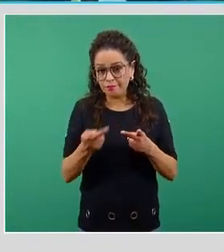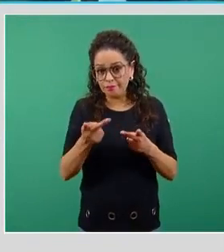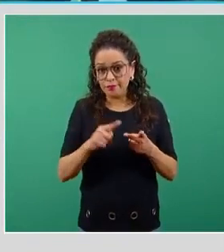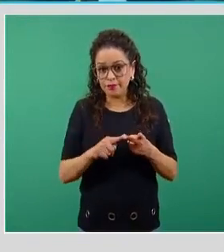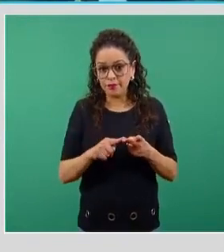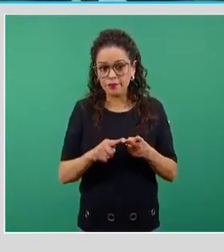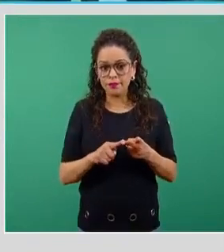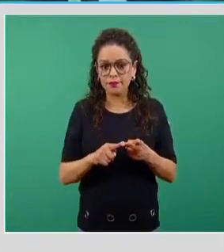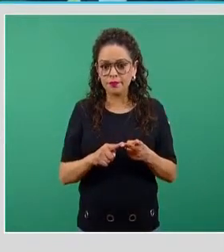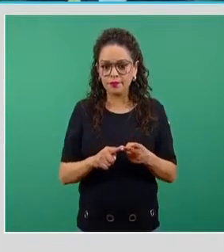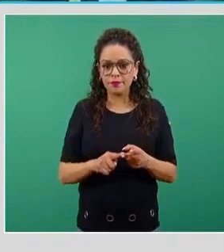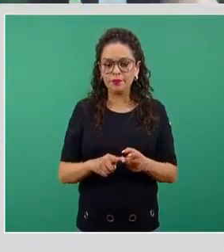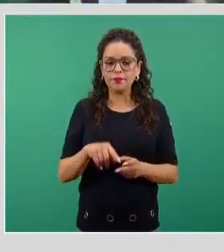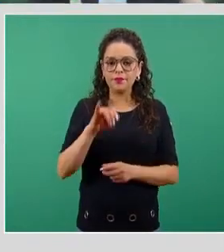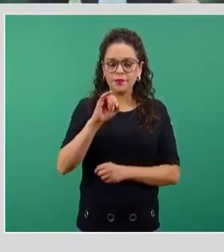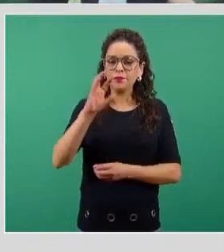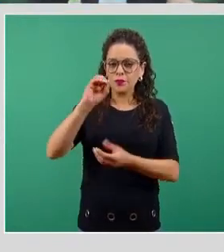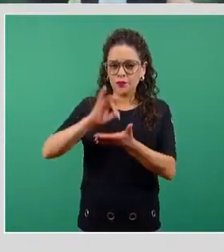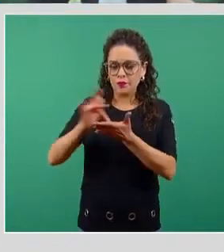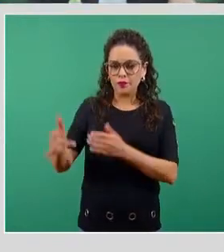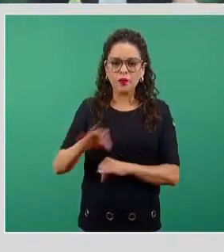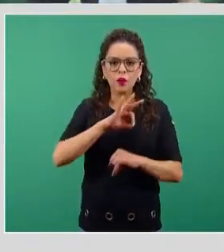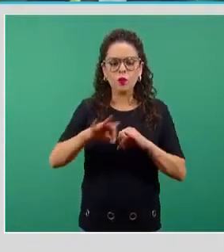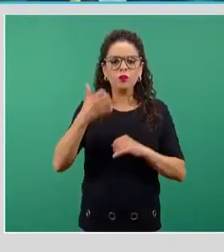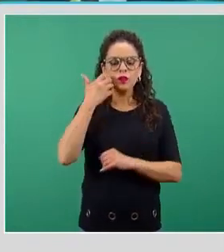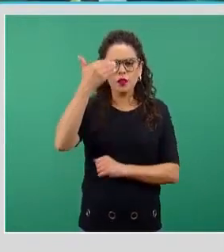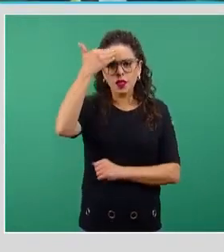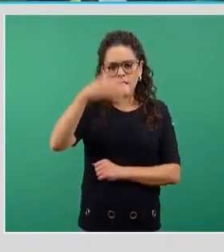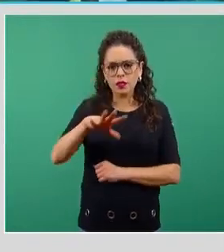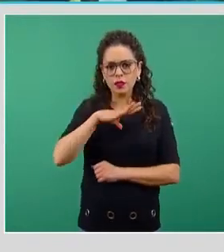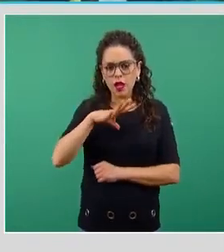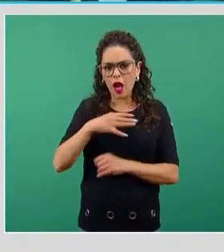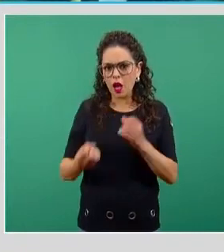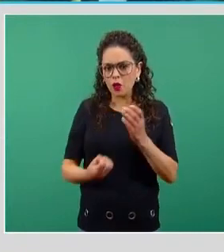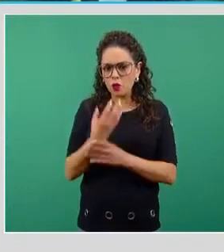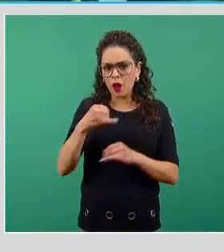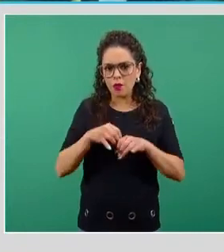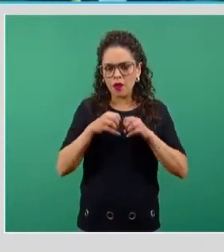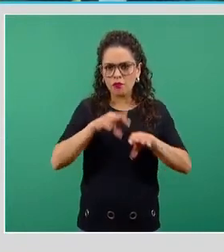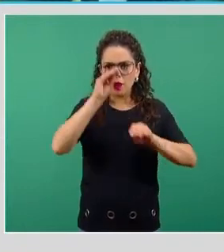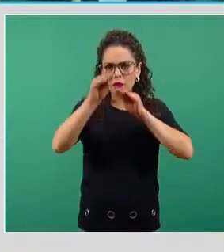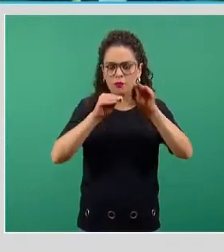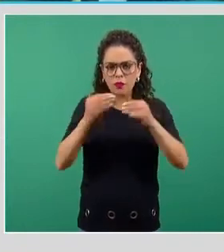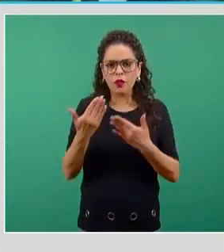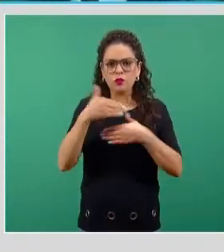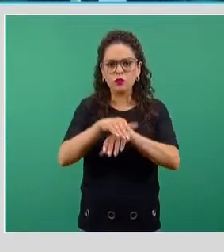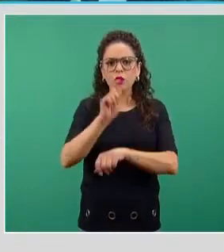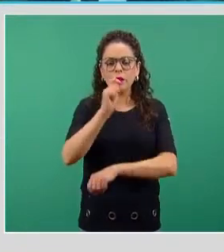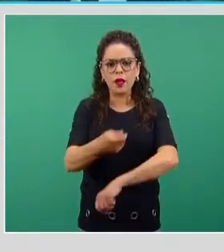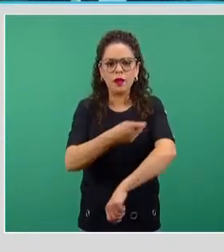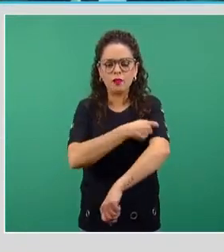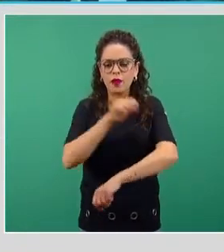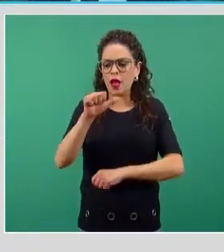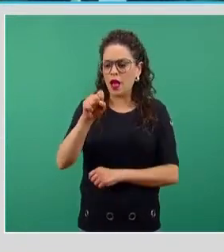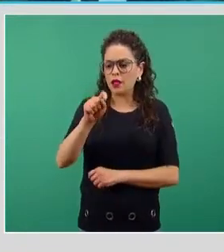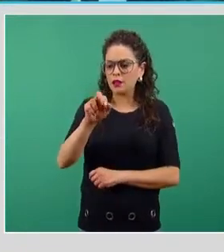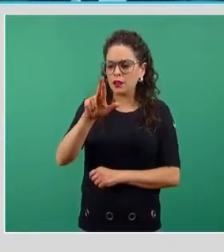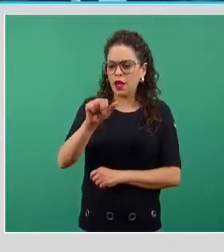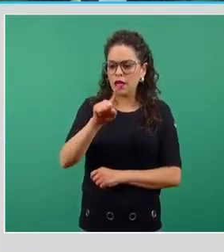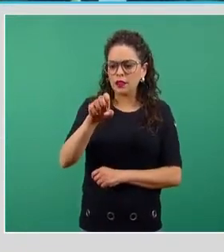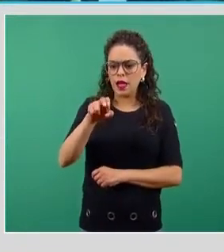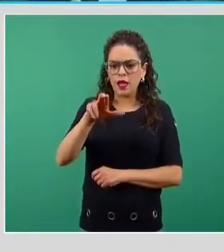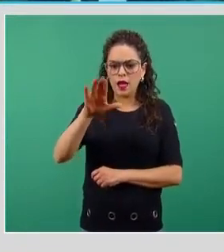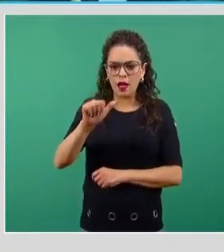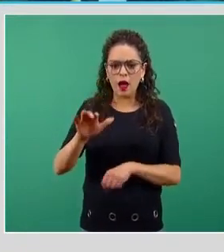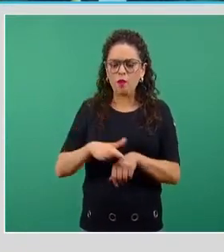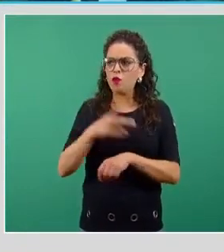Sí, gracias. Adelante. Bien. Por último, saber si tienen actualización de la información en torno a las vacunas de AstraZeneca. Según la información de la EMA, no